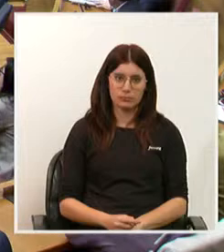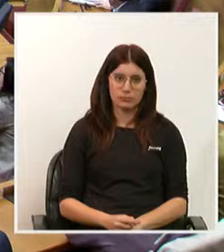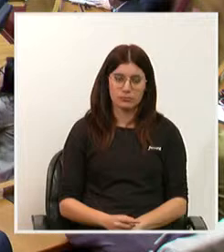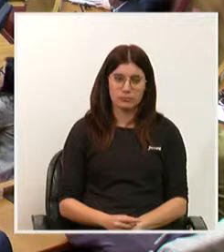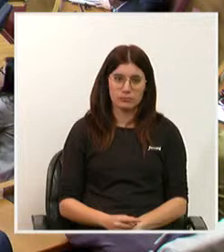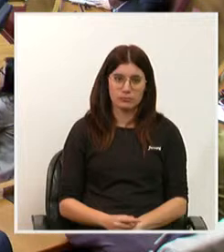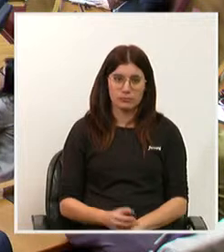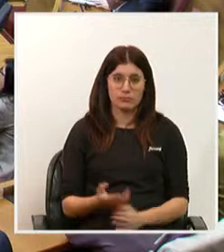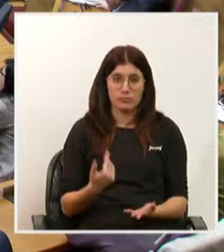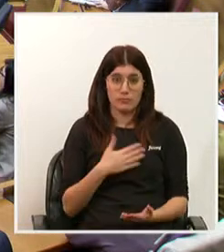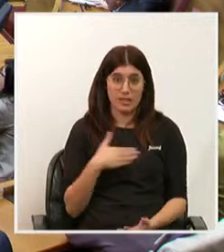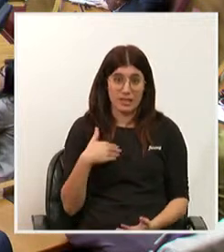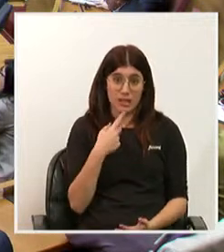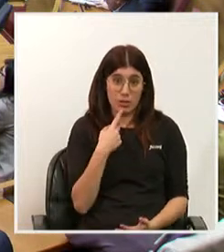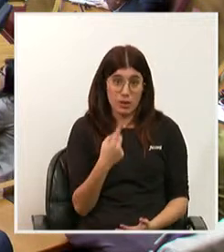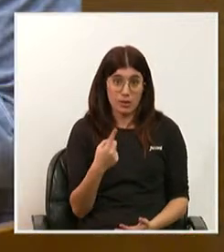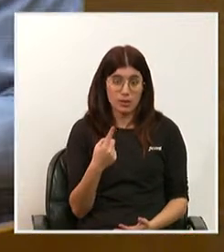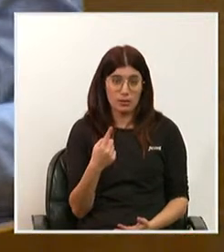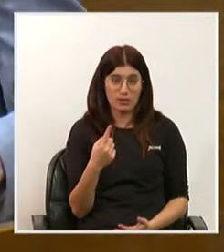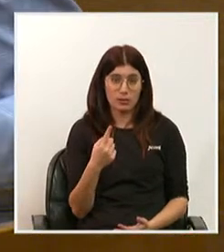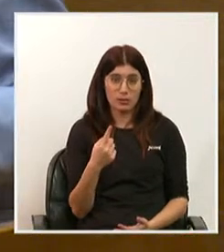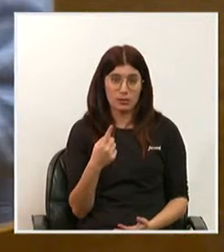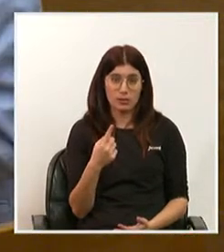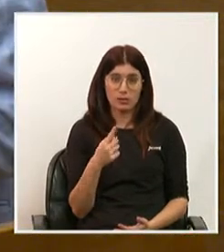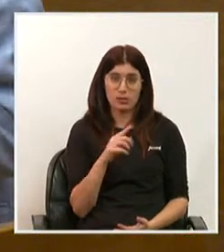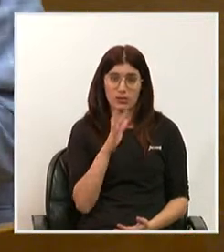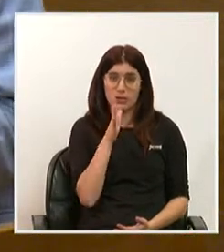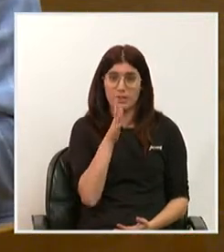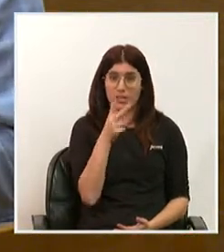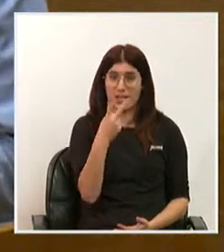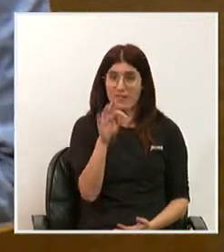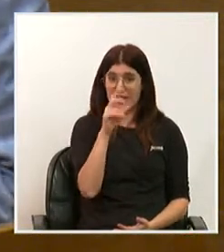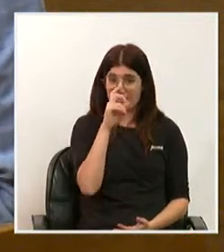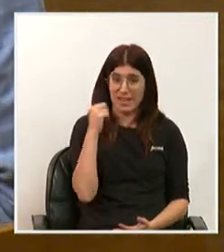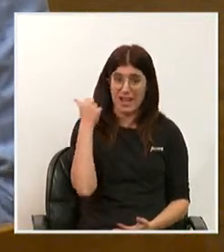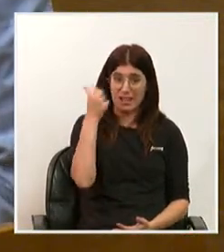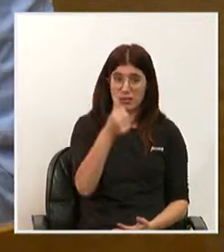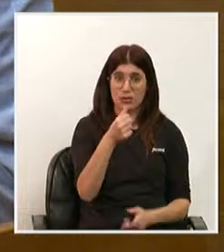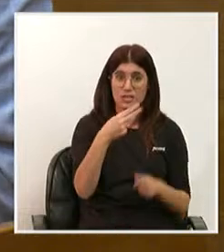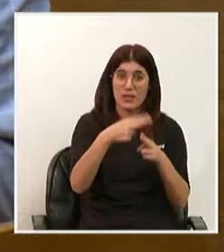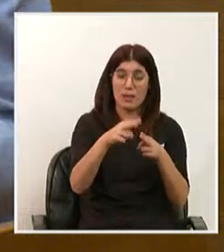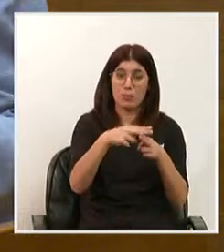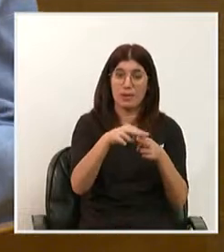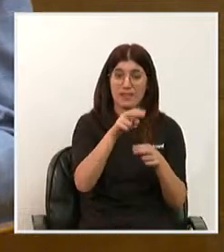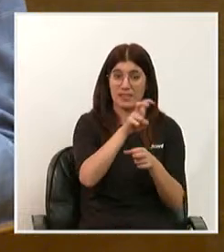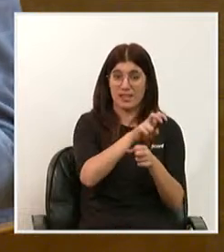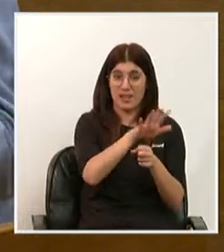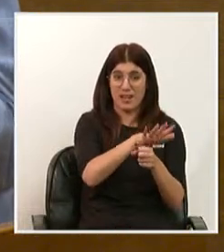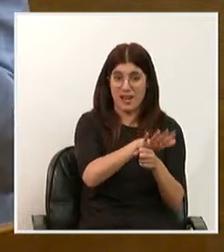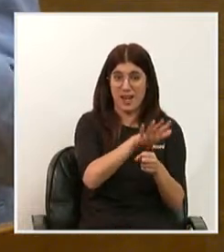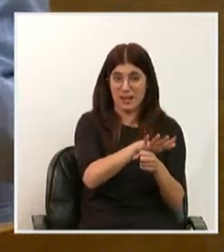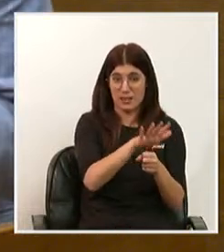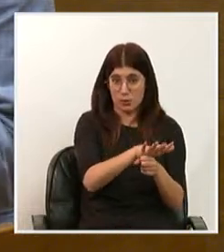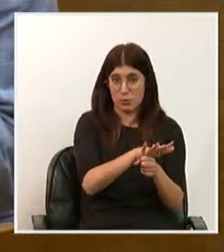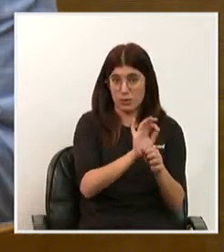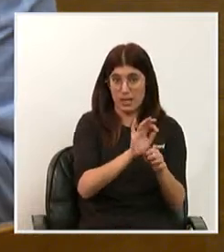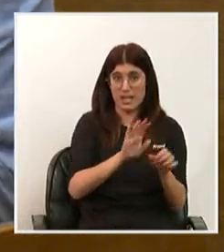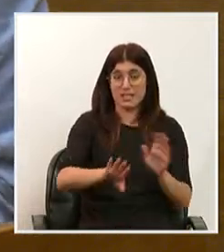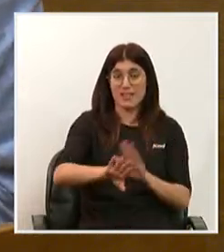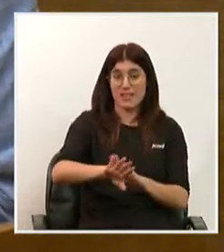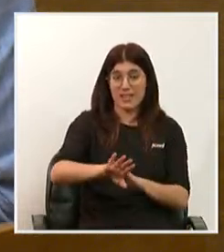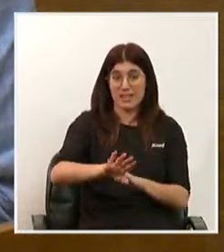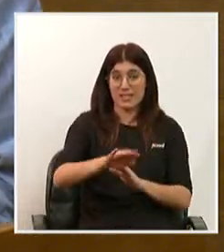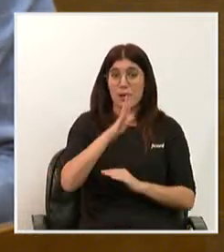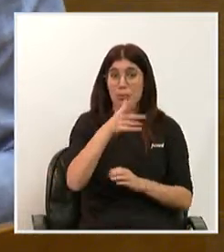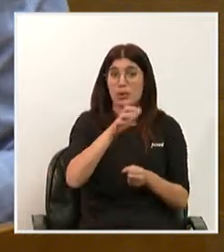quiero decir quiero decir que llevamos 20 años de política agrícola de derechas y por eso el campo está